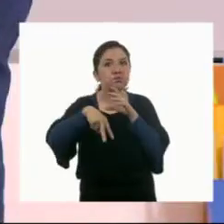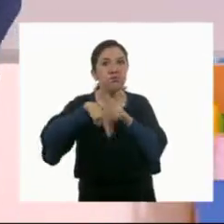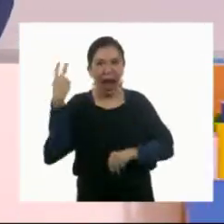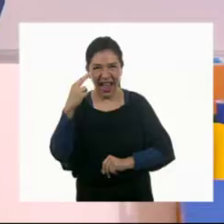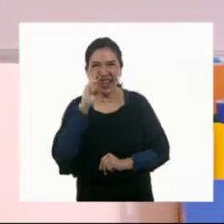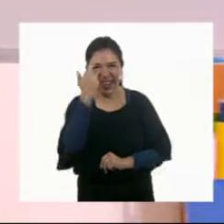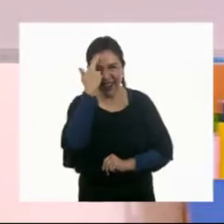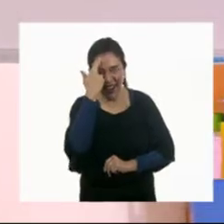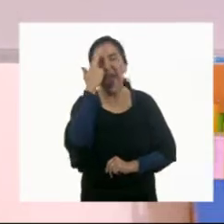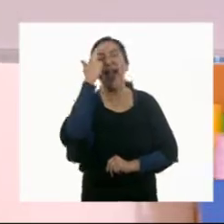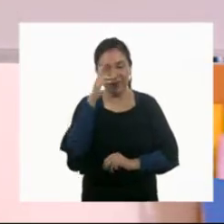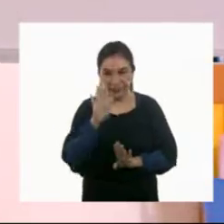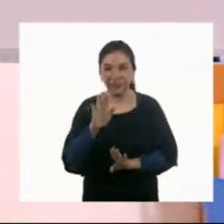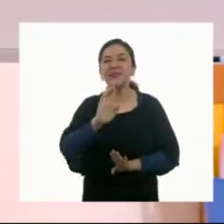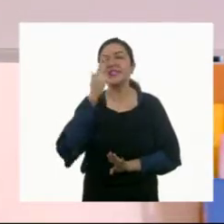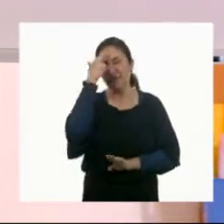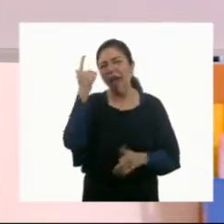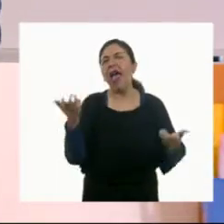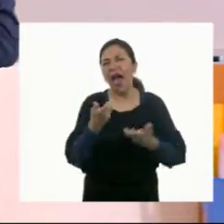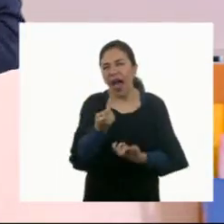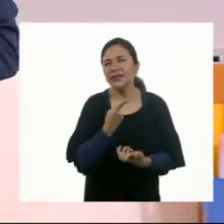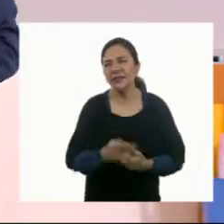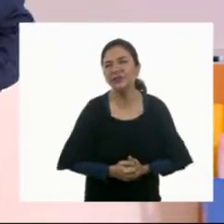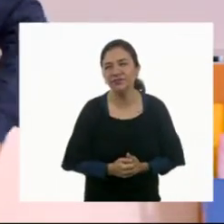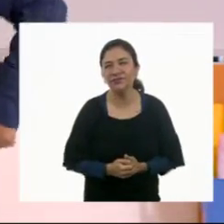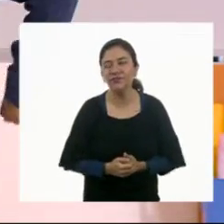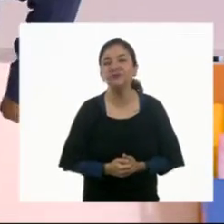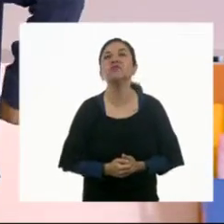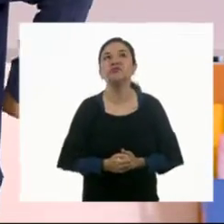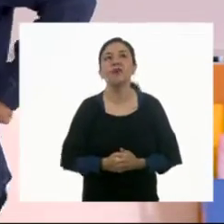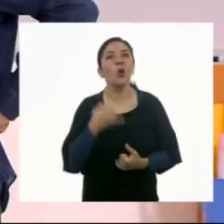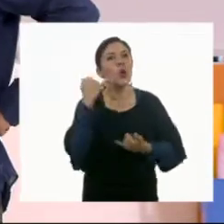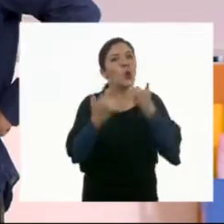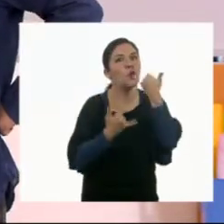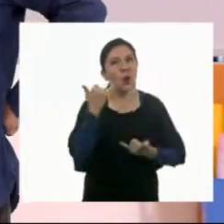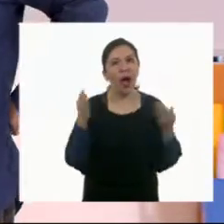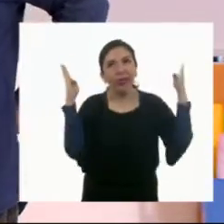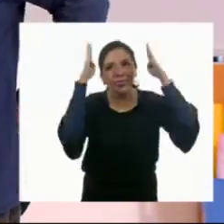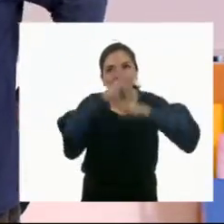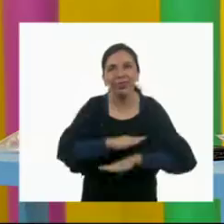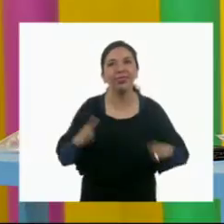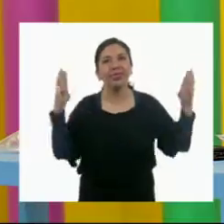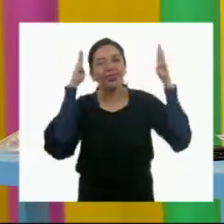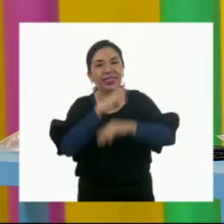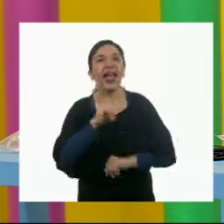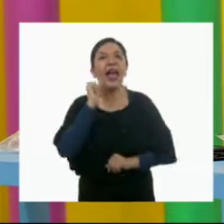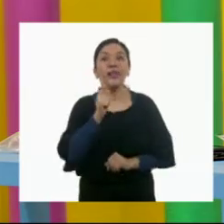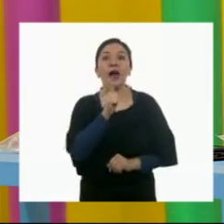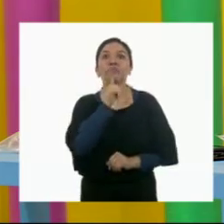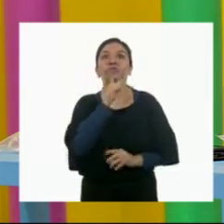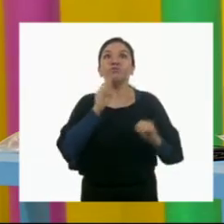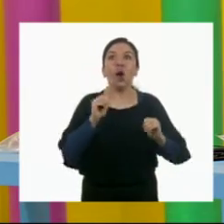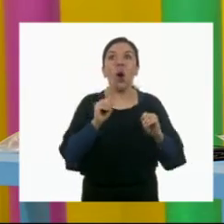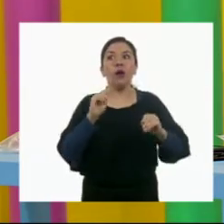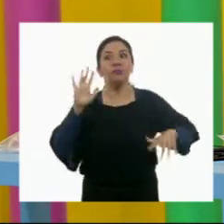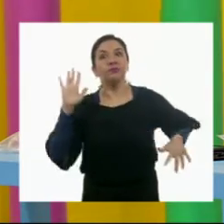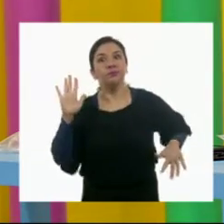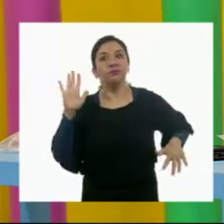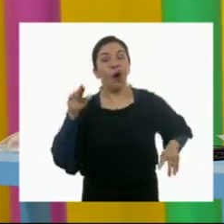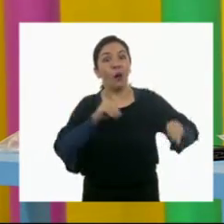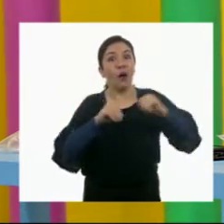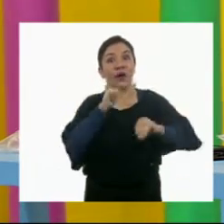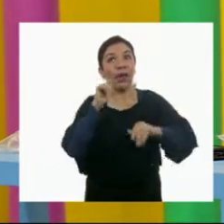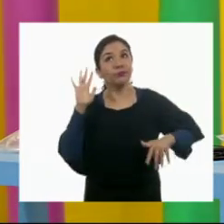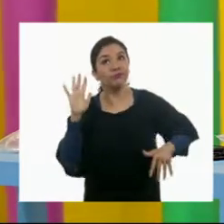sonidos? Exactamente. ¿Te acuerdas qué hicimos? Hicimos muchos juegos muy divertidos que implicaban quedarnos quietos para no